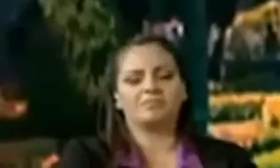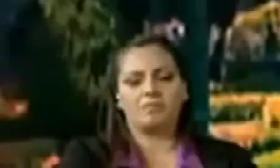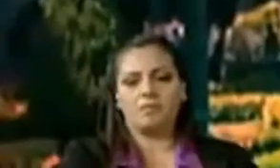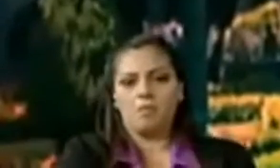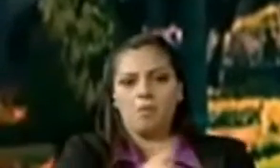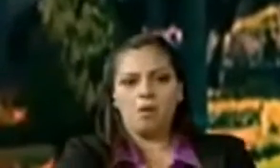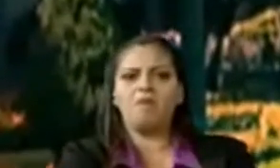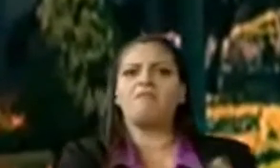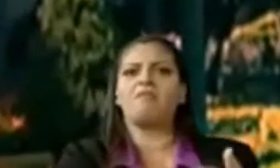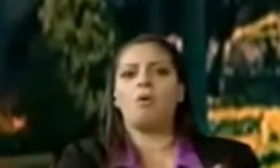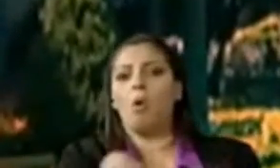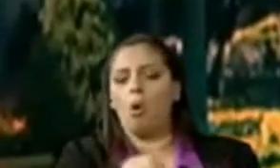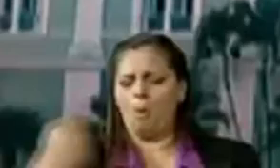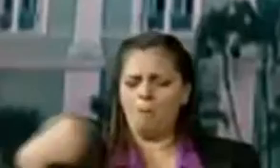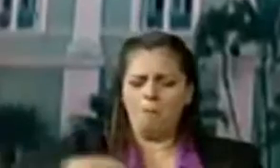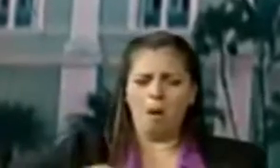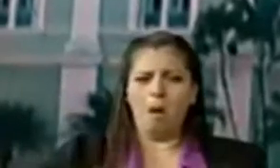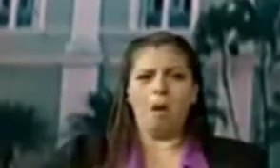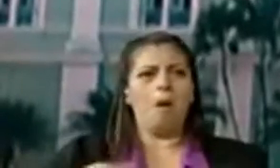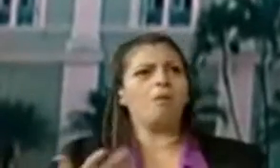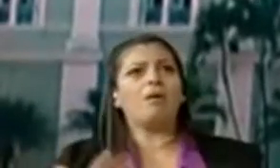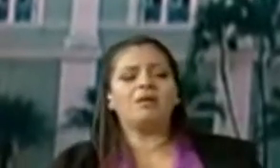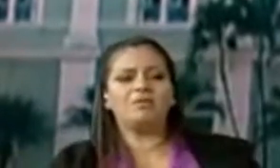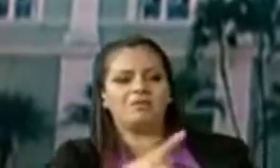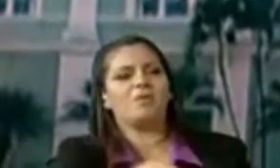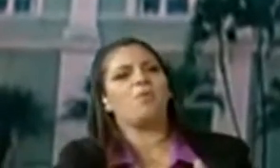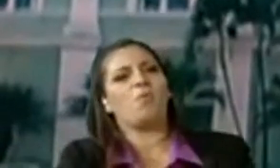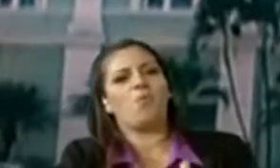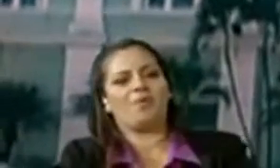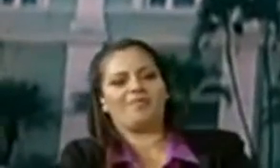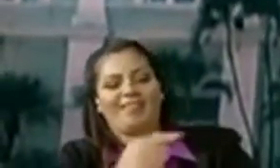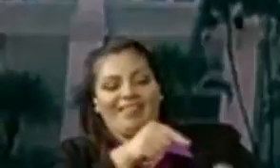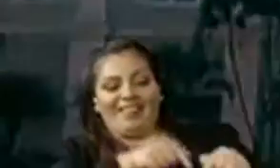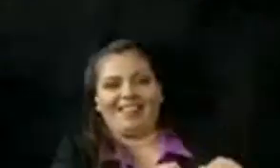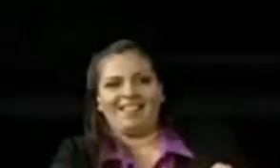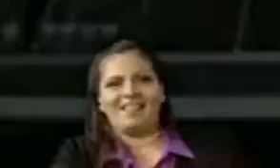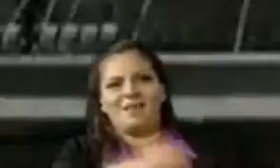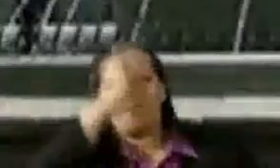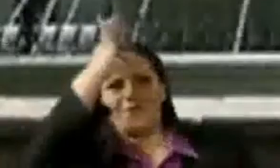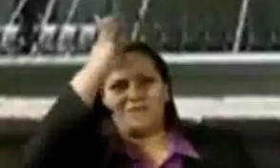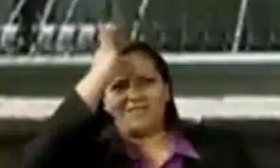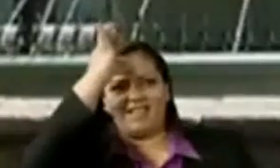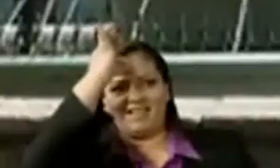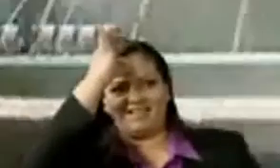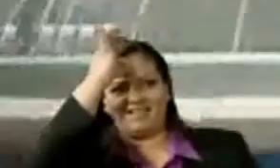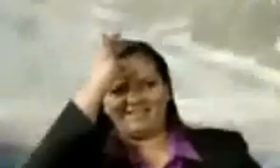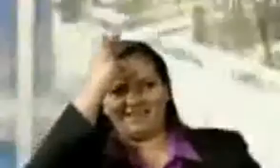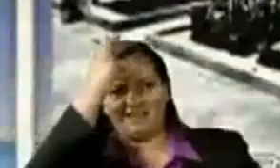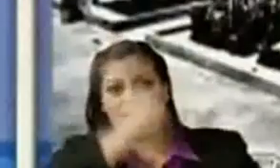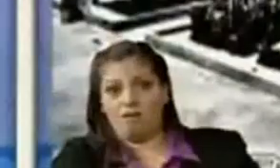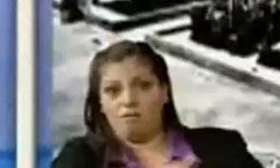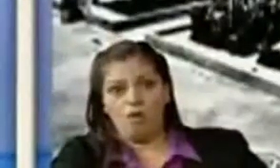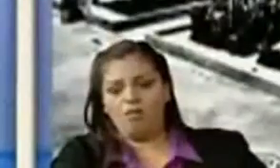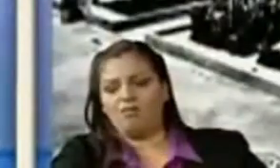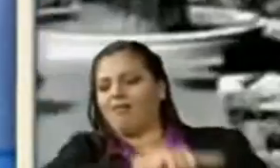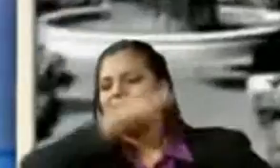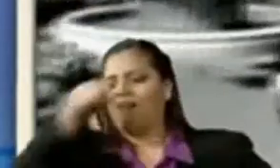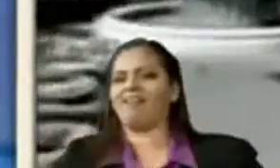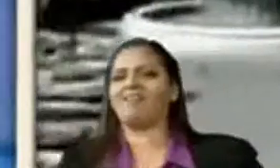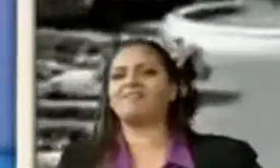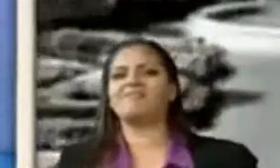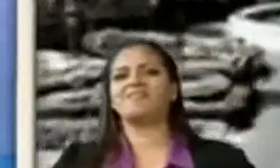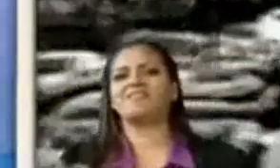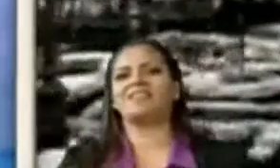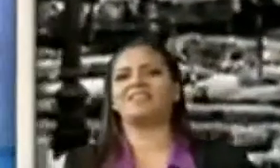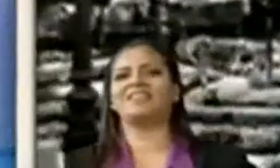convento y hace más de 450 años atrás que fue fundado. El hospital Luis Bernaza es parte de la